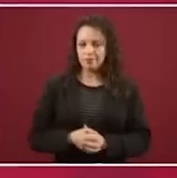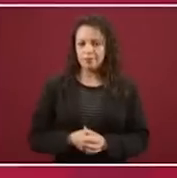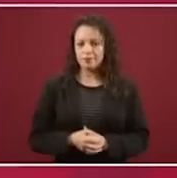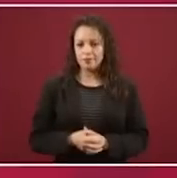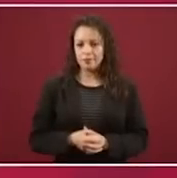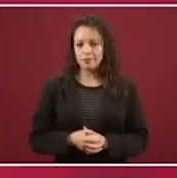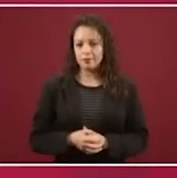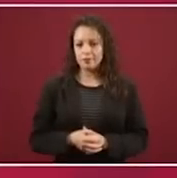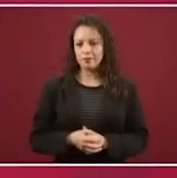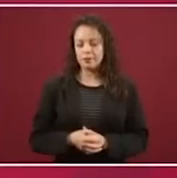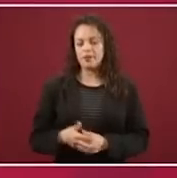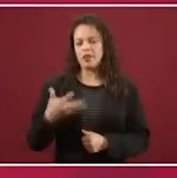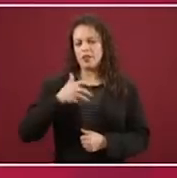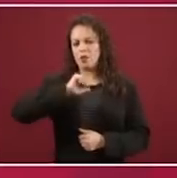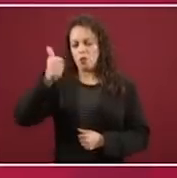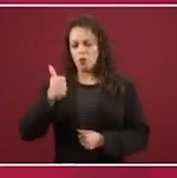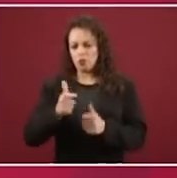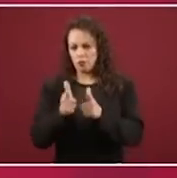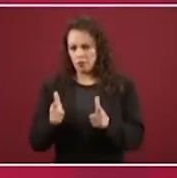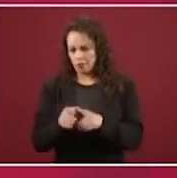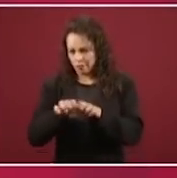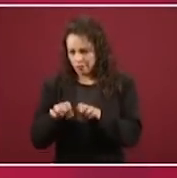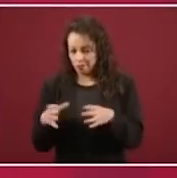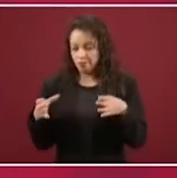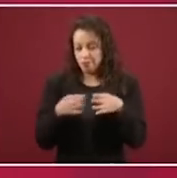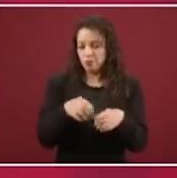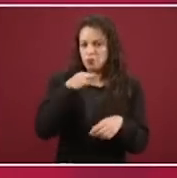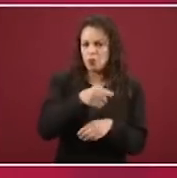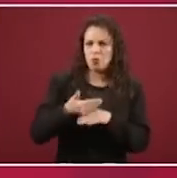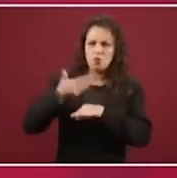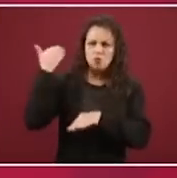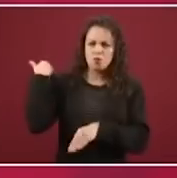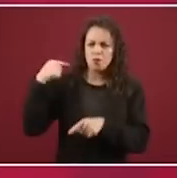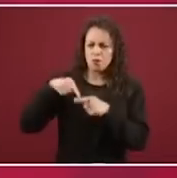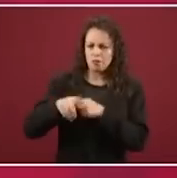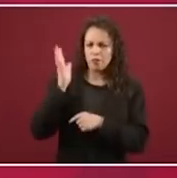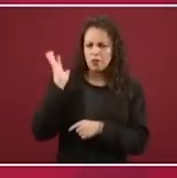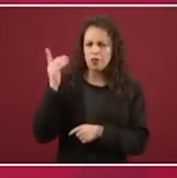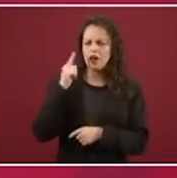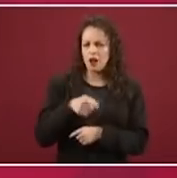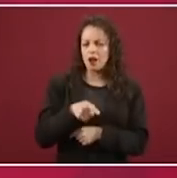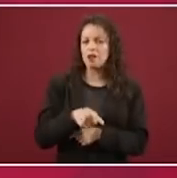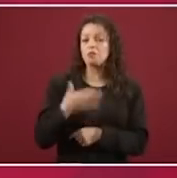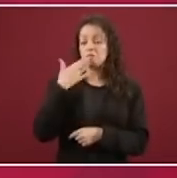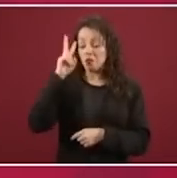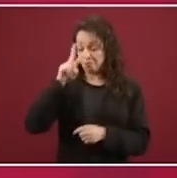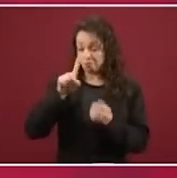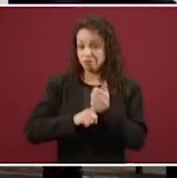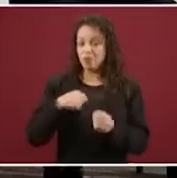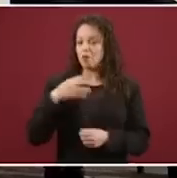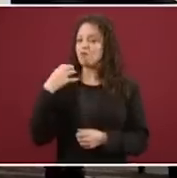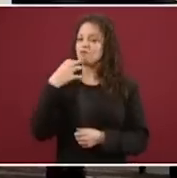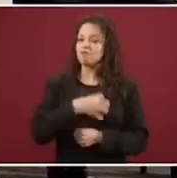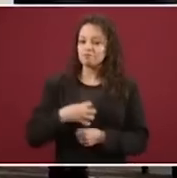el principio muy bien, que estoy muy contento por el desempeño de este gabinete, que es